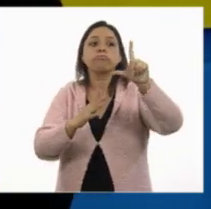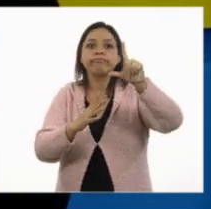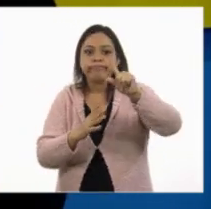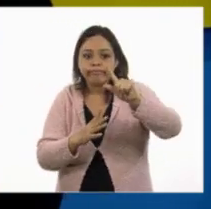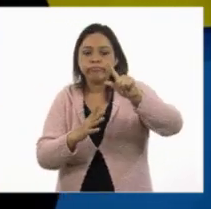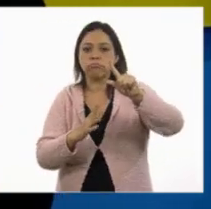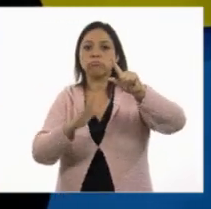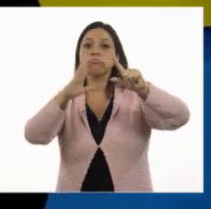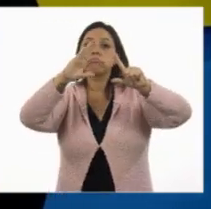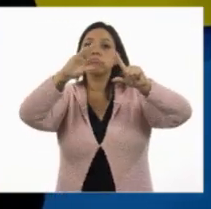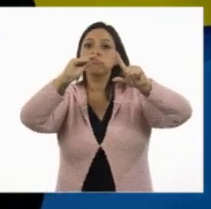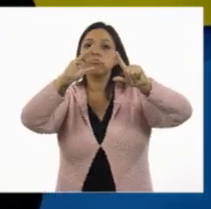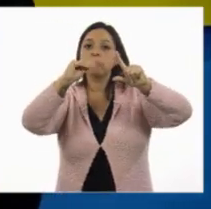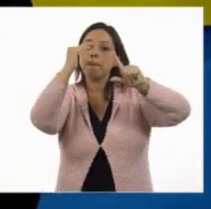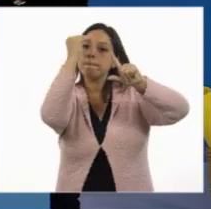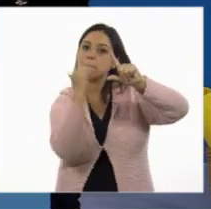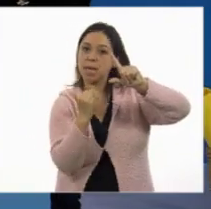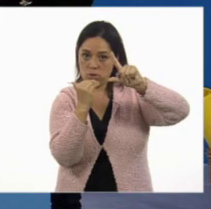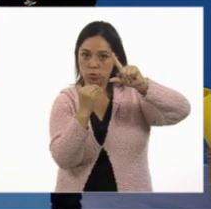ángulos agudos.